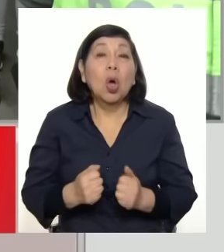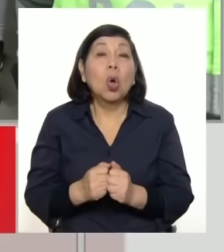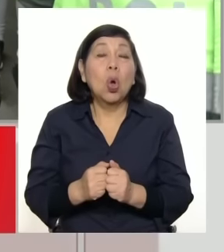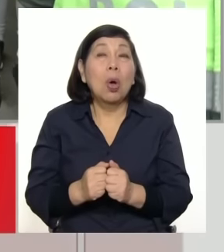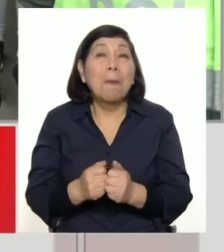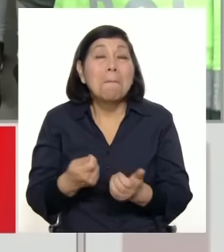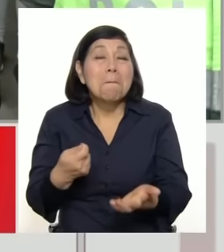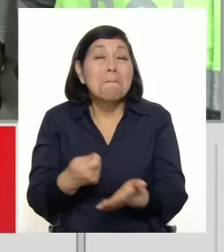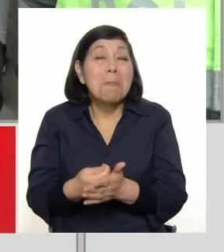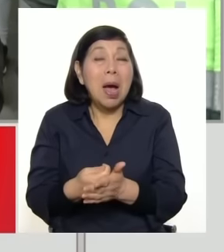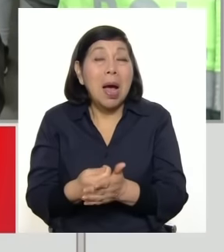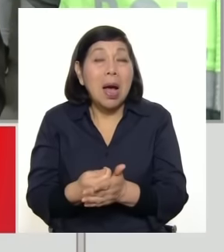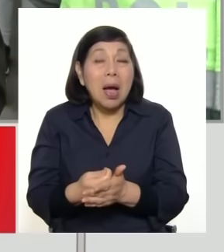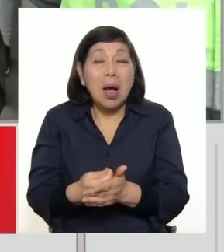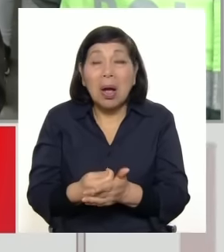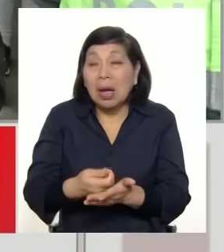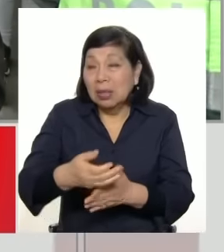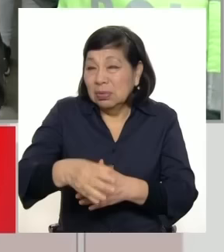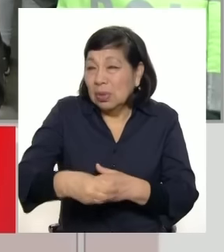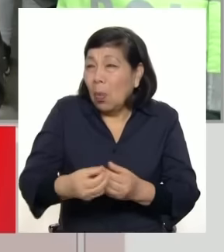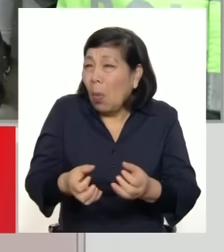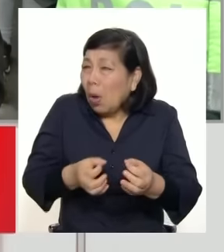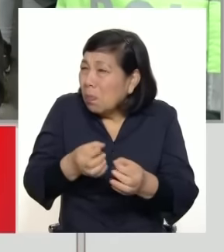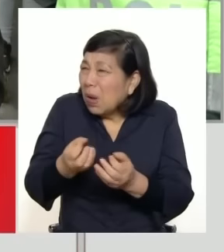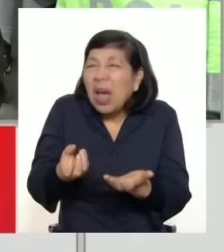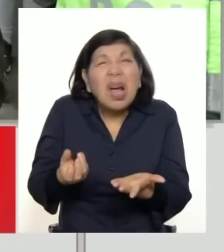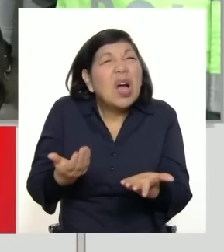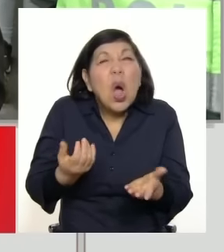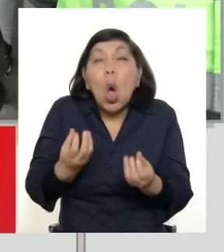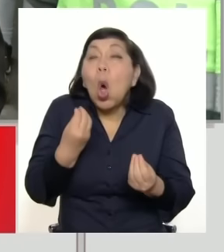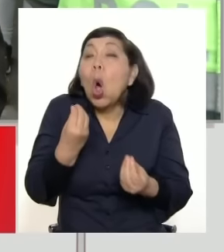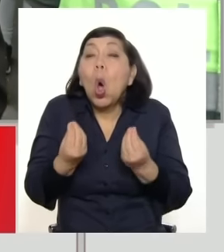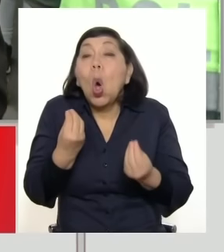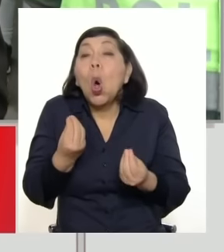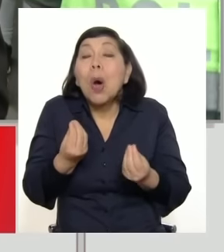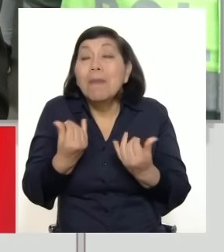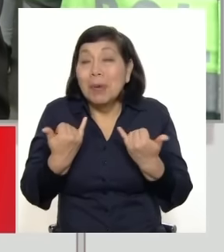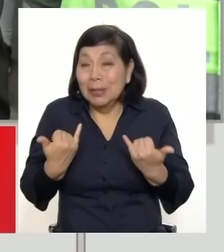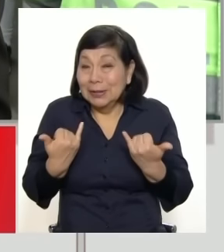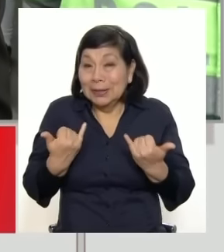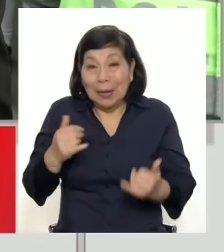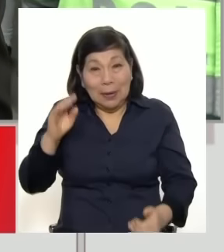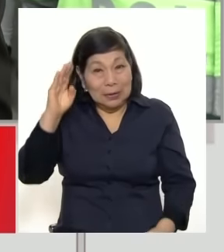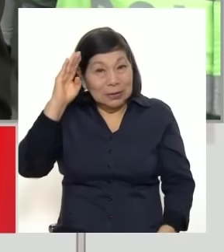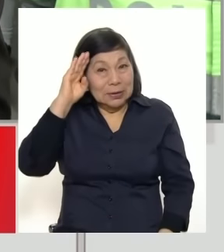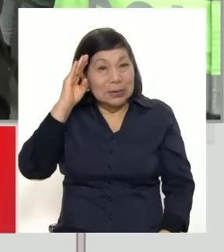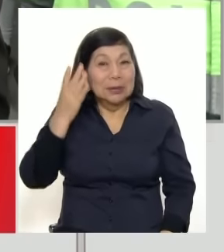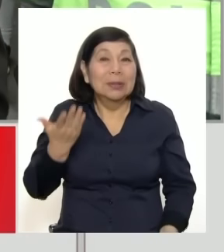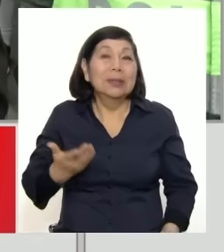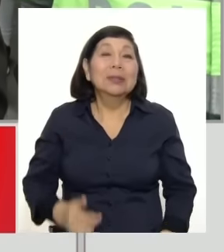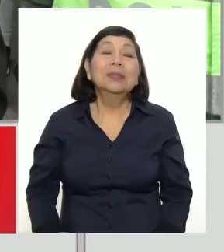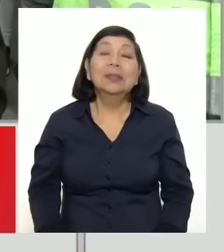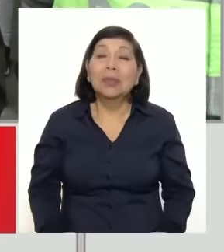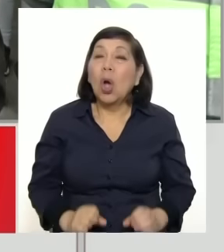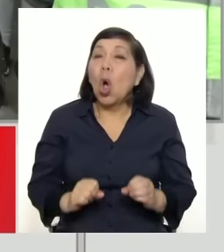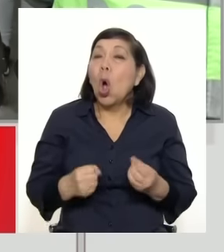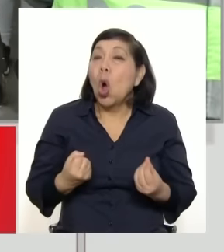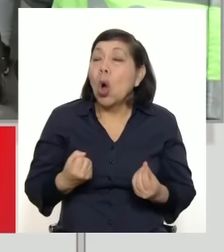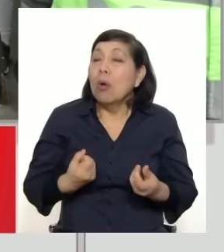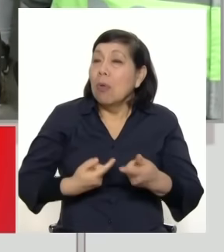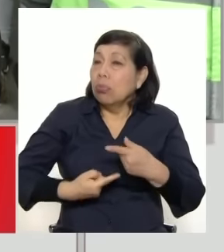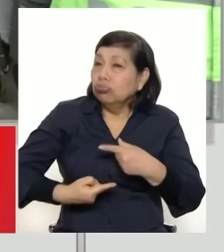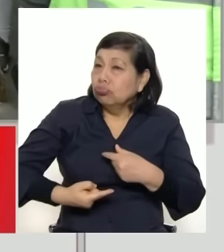la extorsión Gorex, si nos podría dar cuenta de cómo va a actuar, ¿no? ¿Cuál es la estrategia? ¿Cómo se